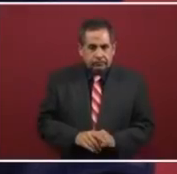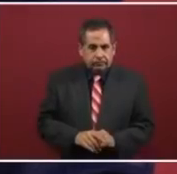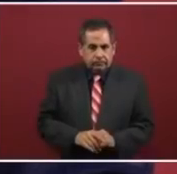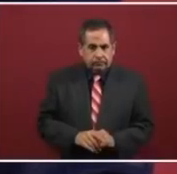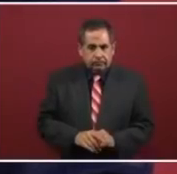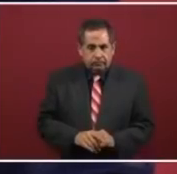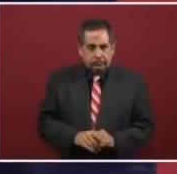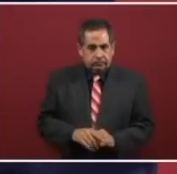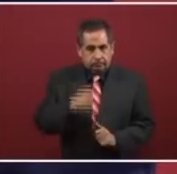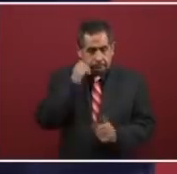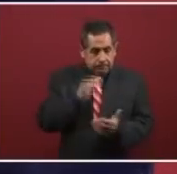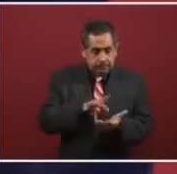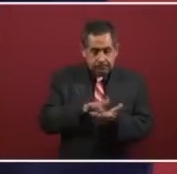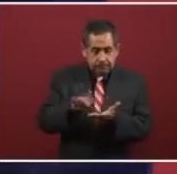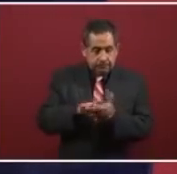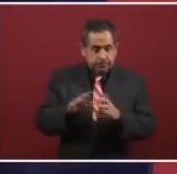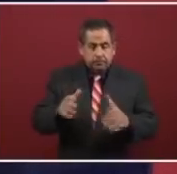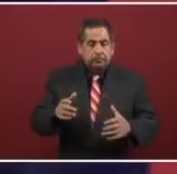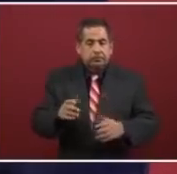apoyos